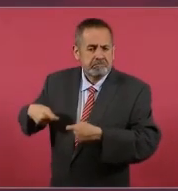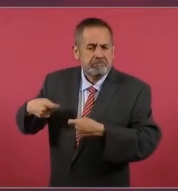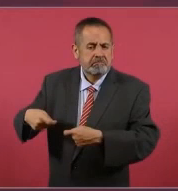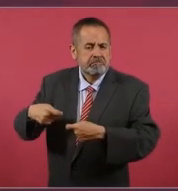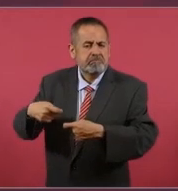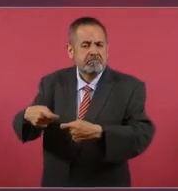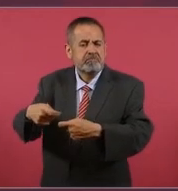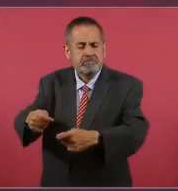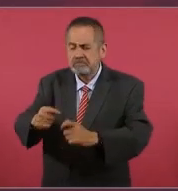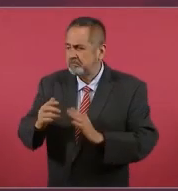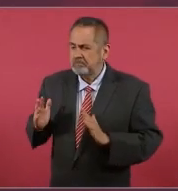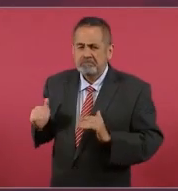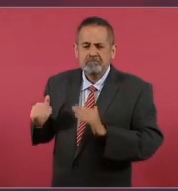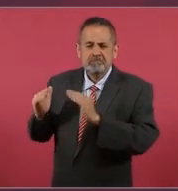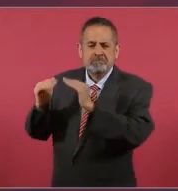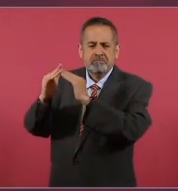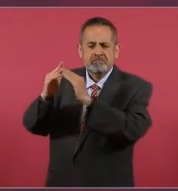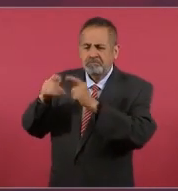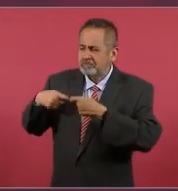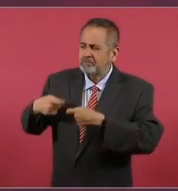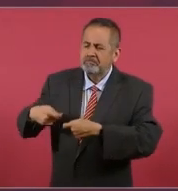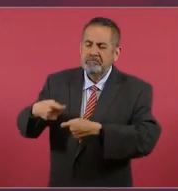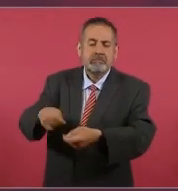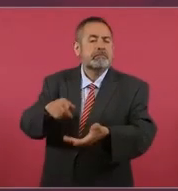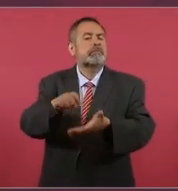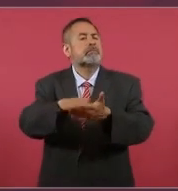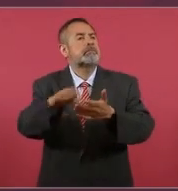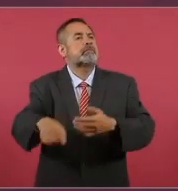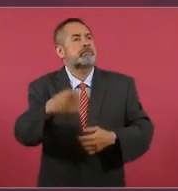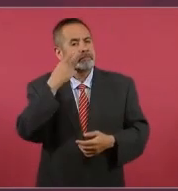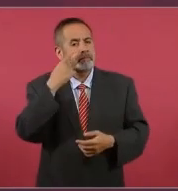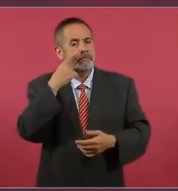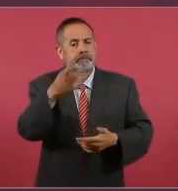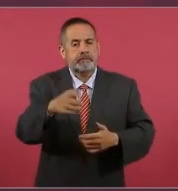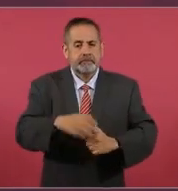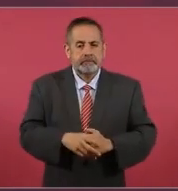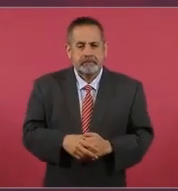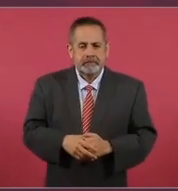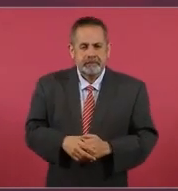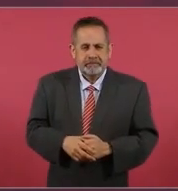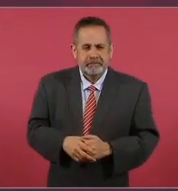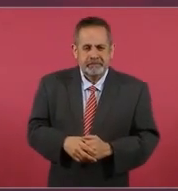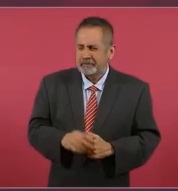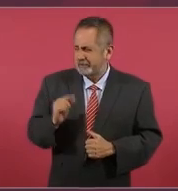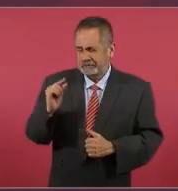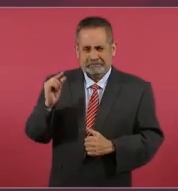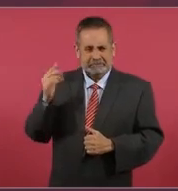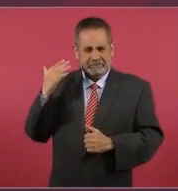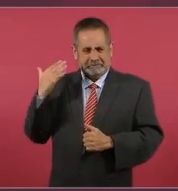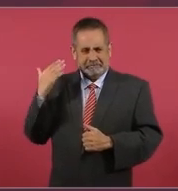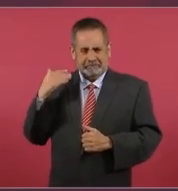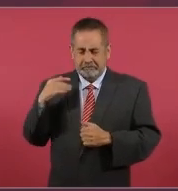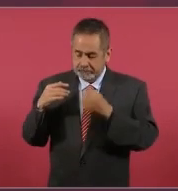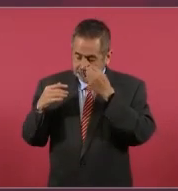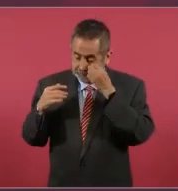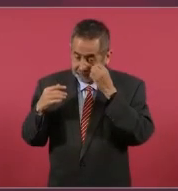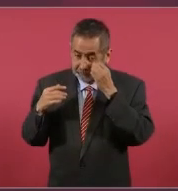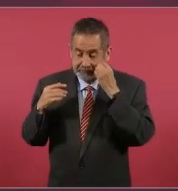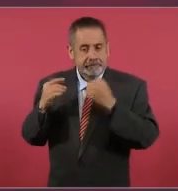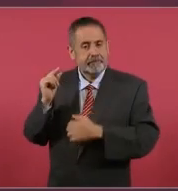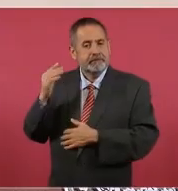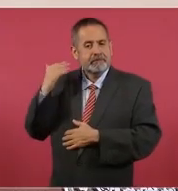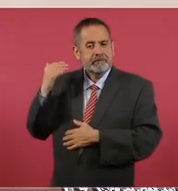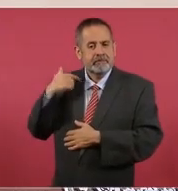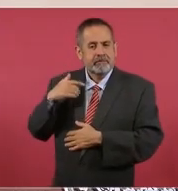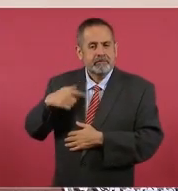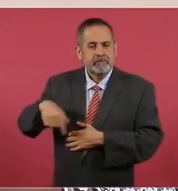prehispánica. Por ejemplo, hasta hace relativamente poco no se conocía ni siquiera